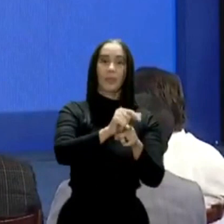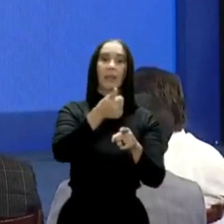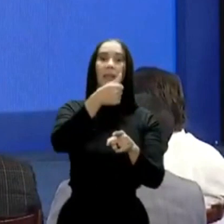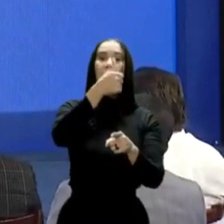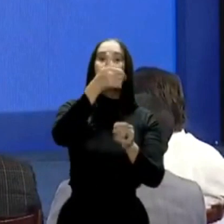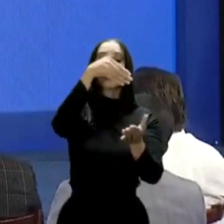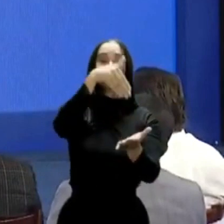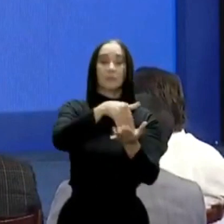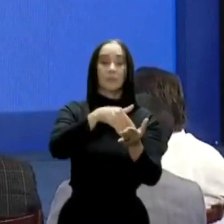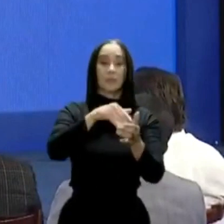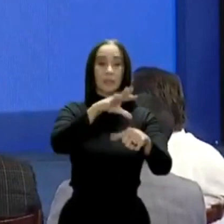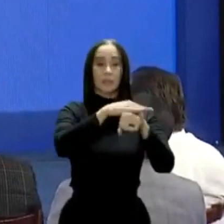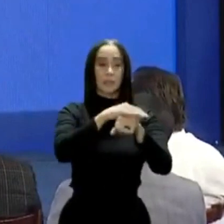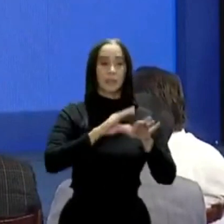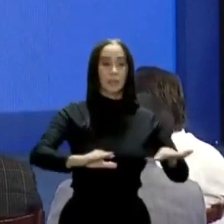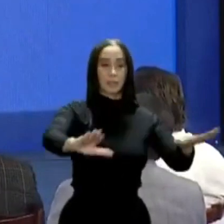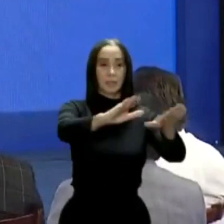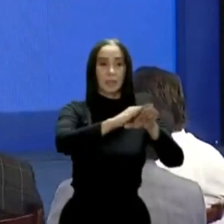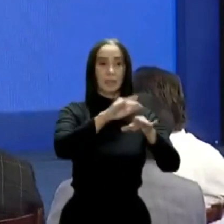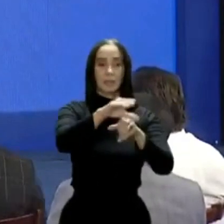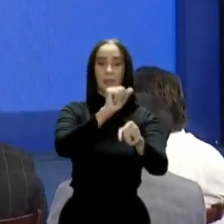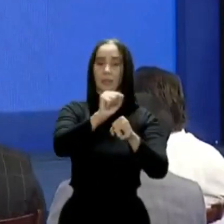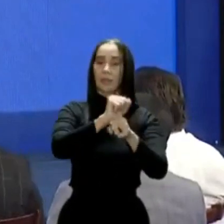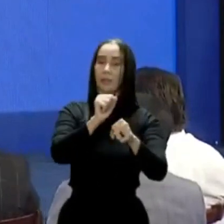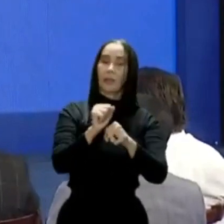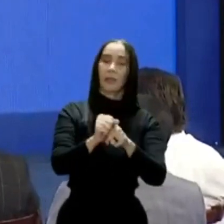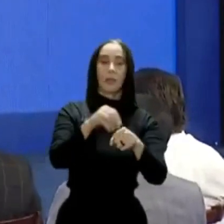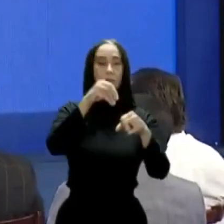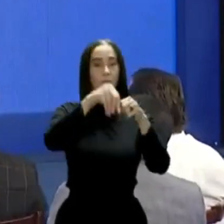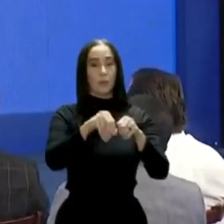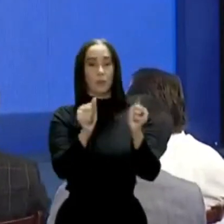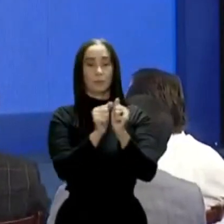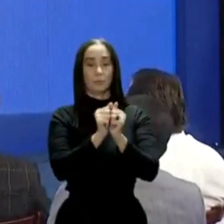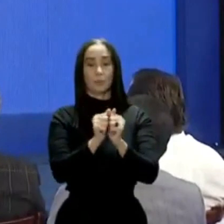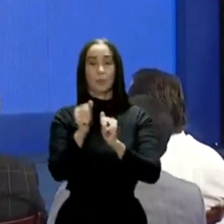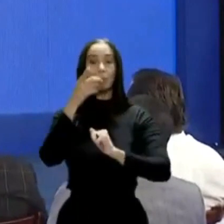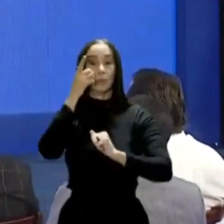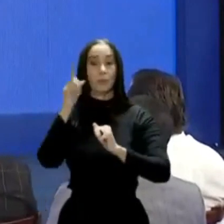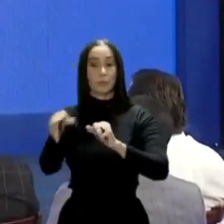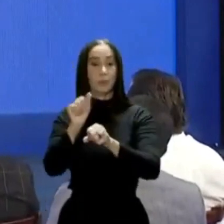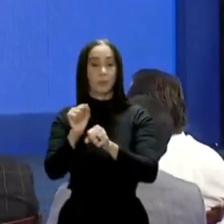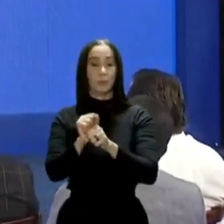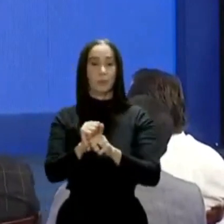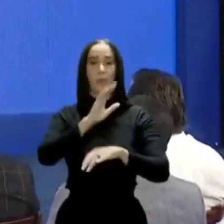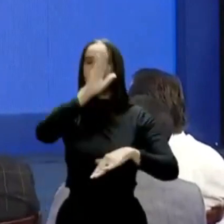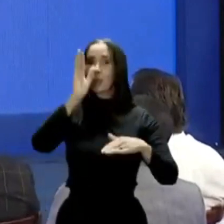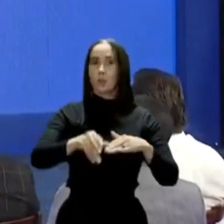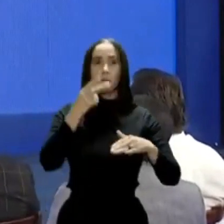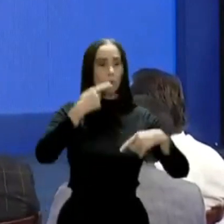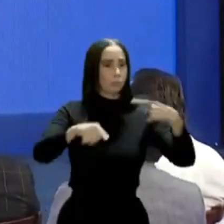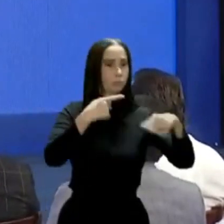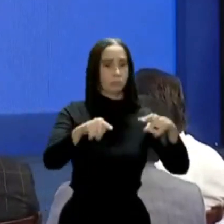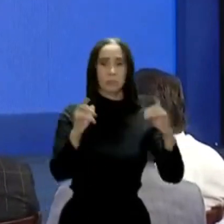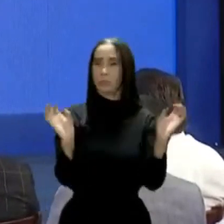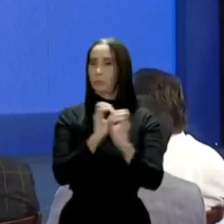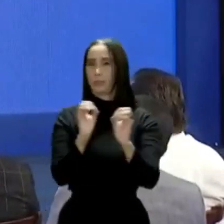10.000 tareas que vienen cultivándose conjuntamente con los productores dominicanos, y que nunca había habido problema